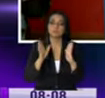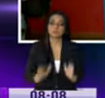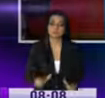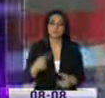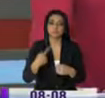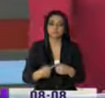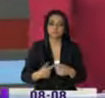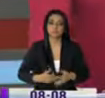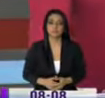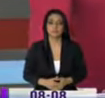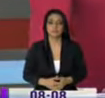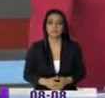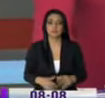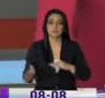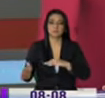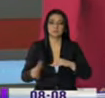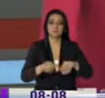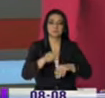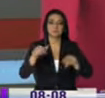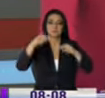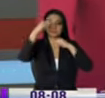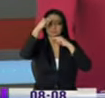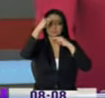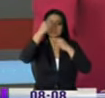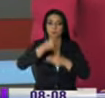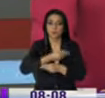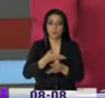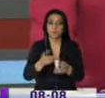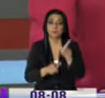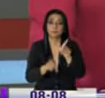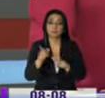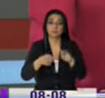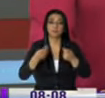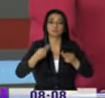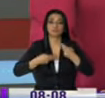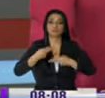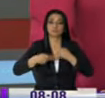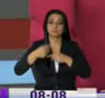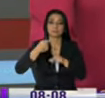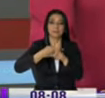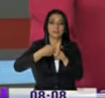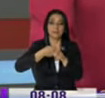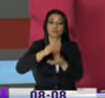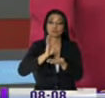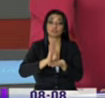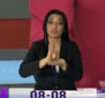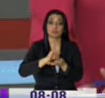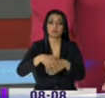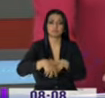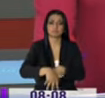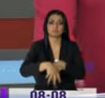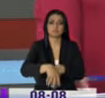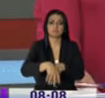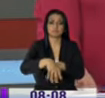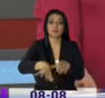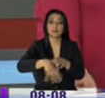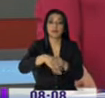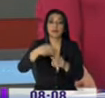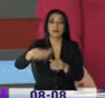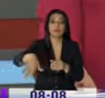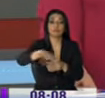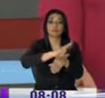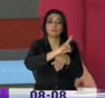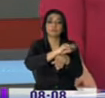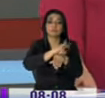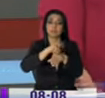en la capital. Y en otras noticias les contamos que comerciantes del mercado de San Roque realizaron un plantón a las afueras de la Fiscalía